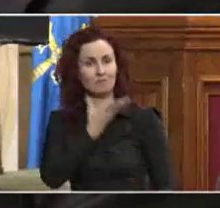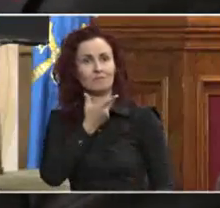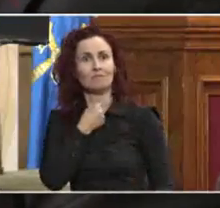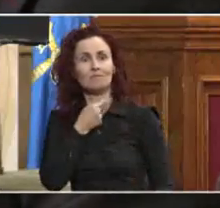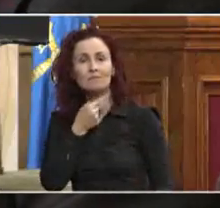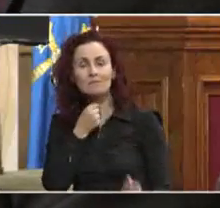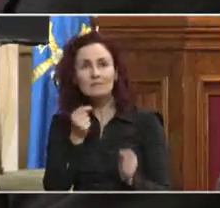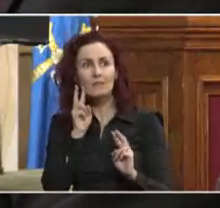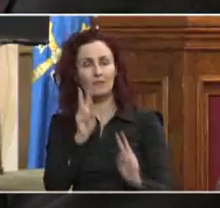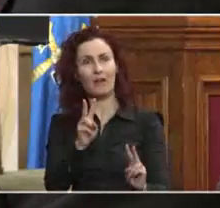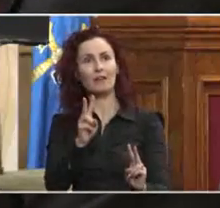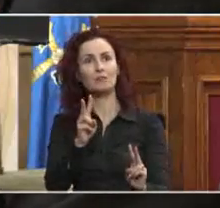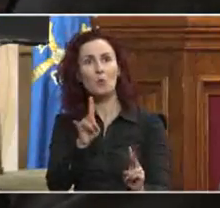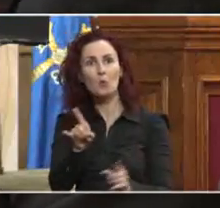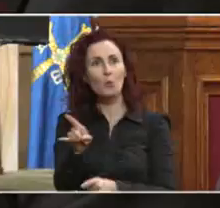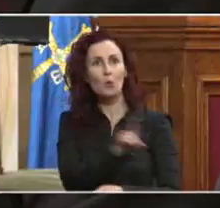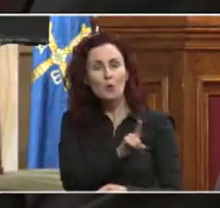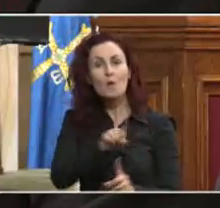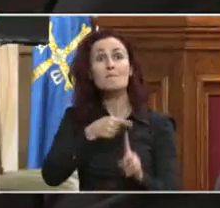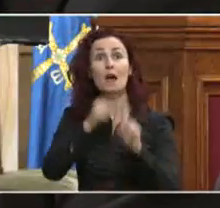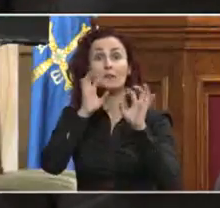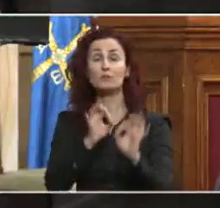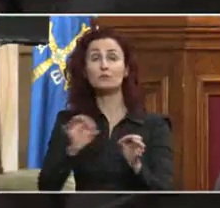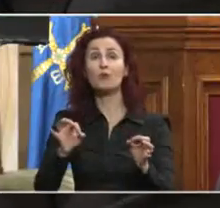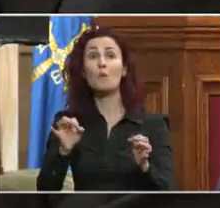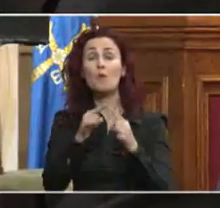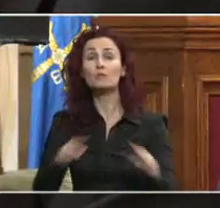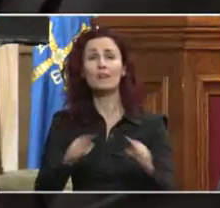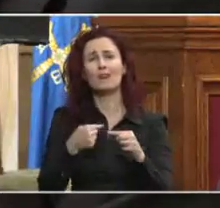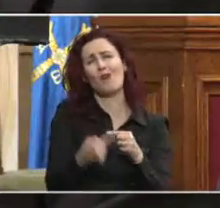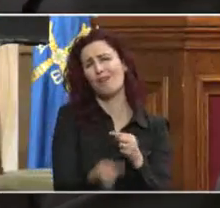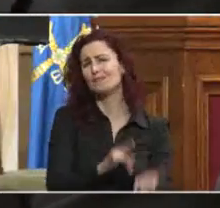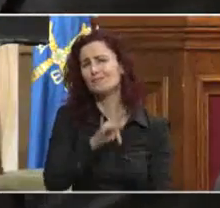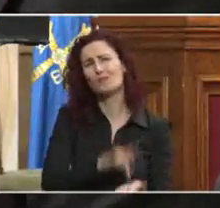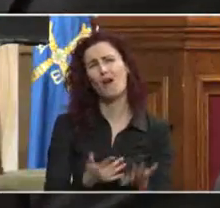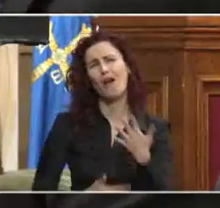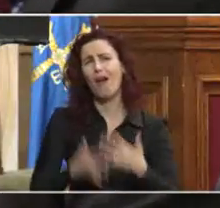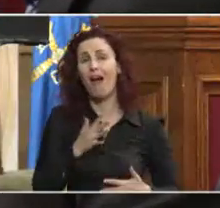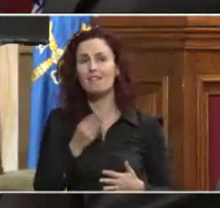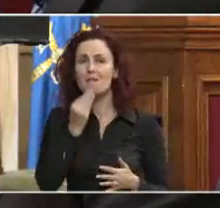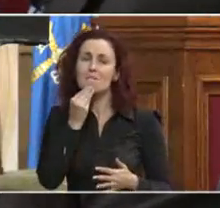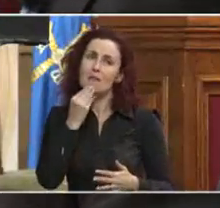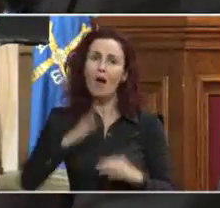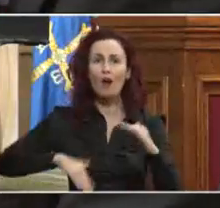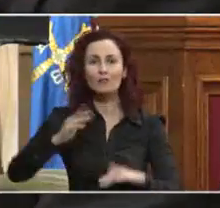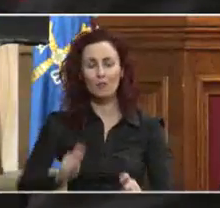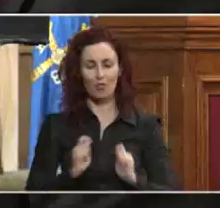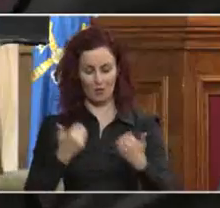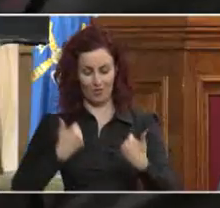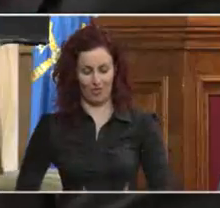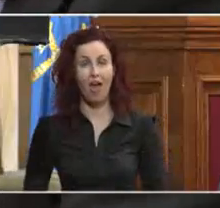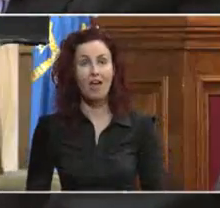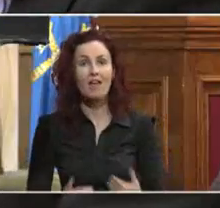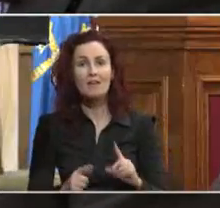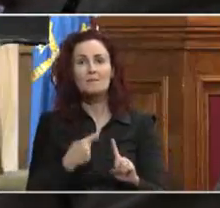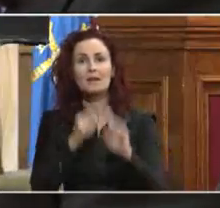musicales, escénicos, que yo creo que todos hemos incorporado en nuestra vida cotidiana y que nos han hecho mejores personas y que nos han dado